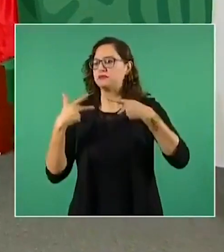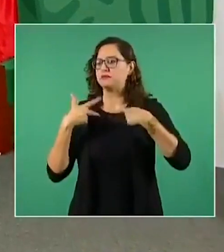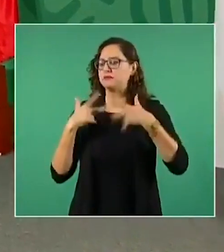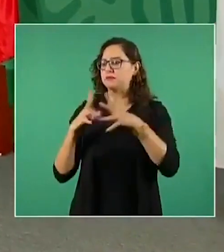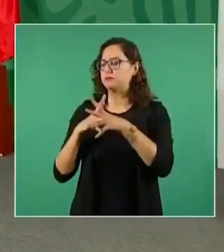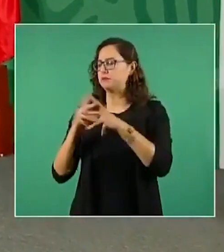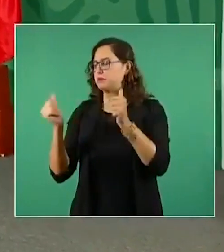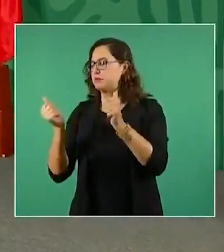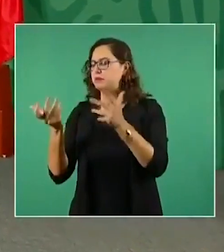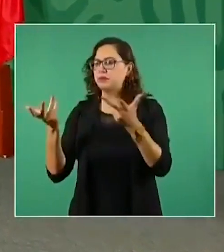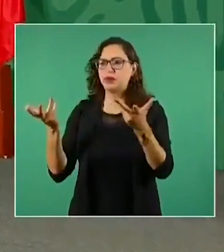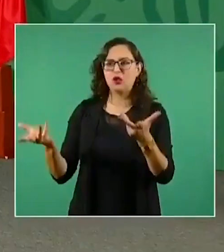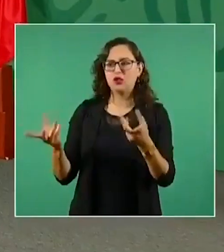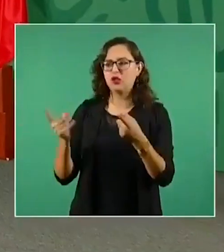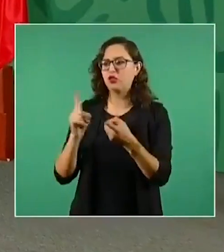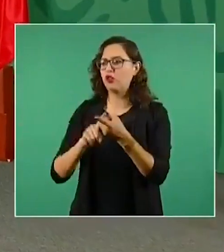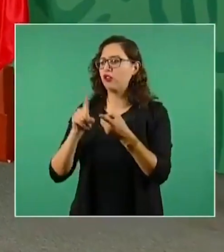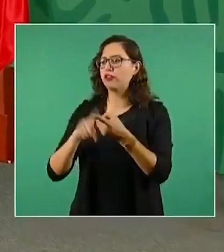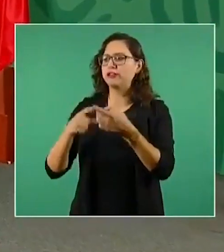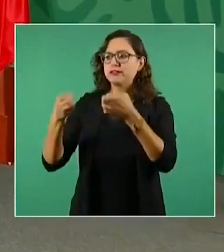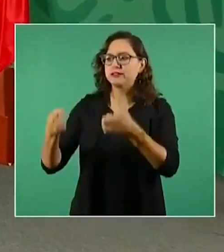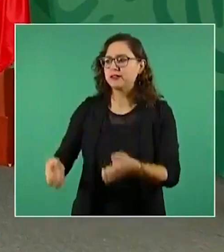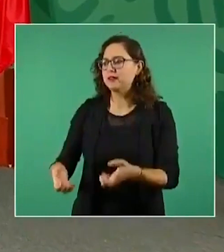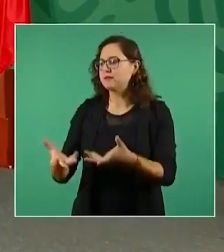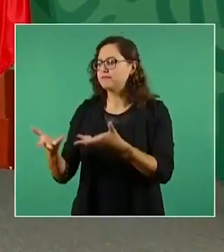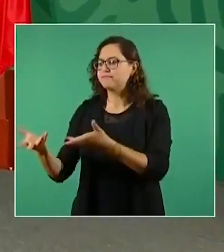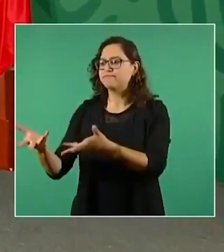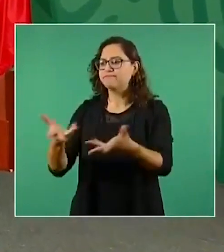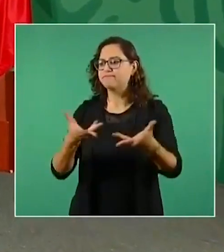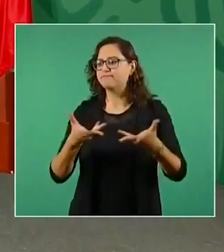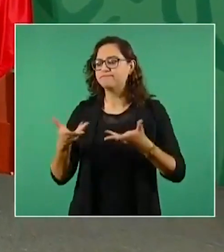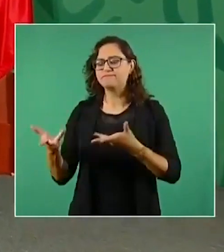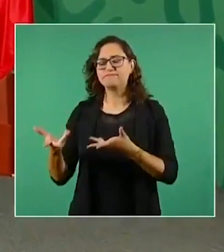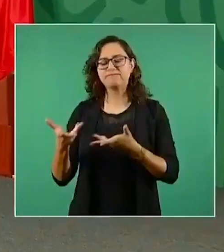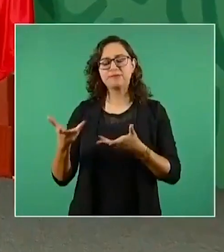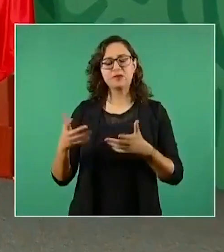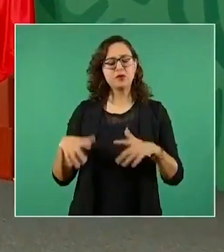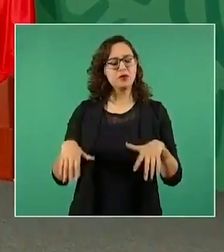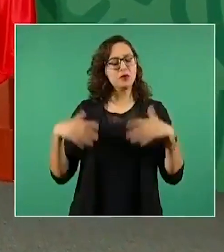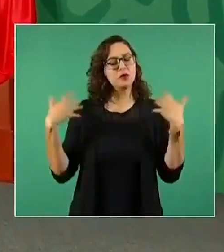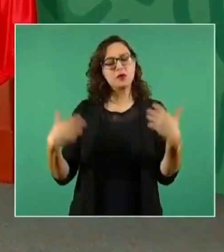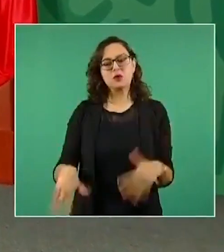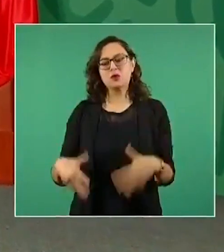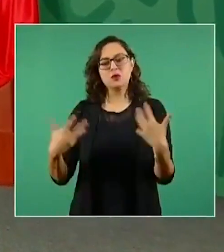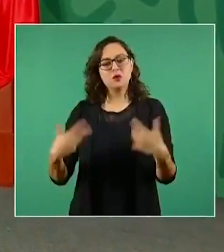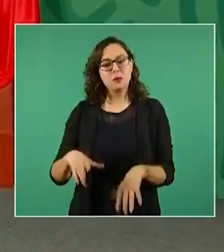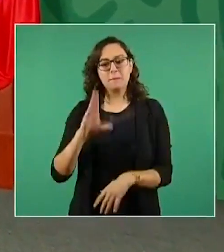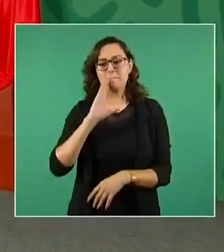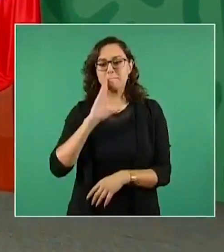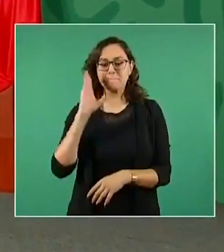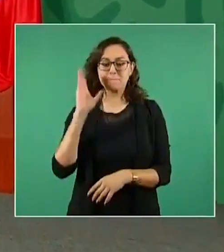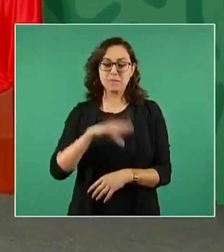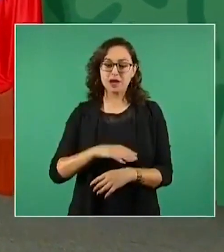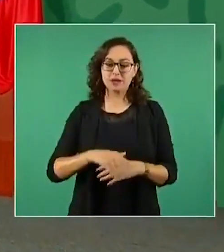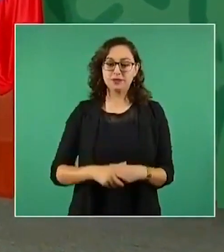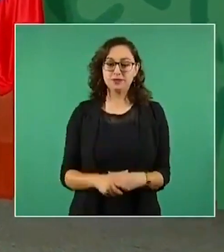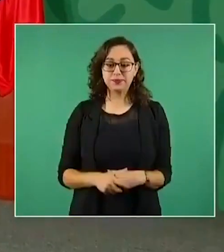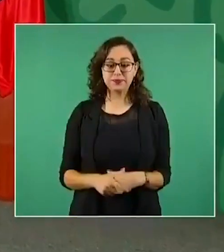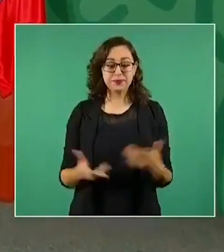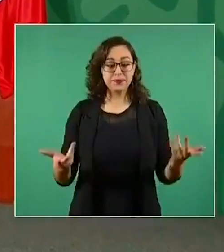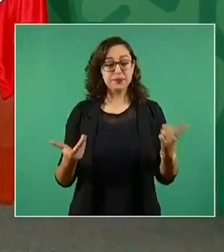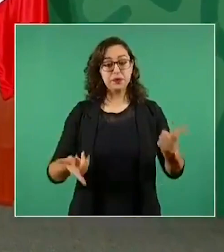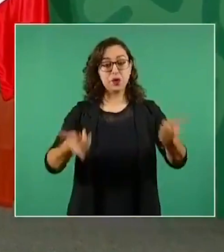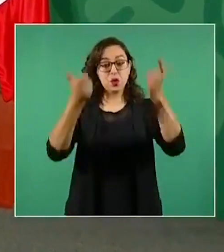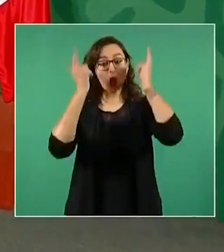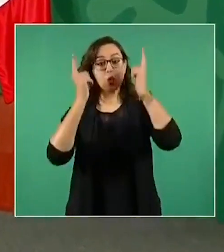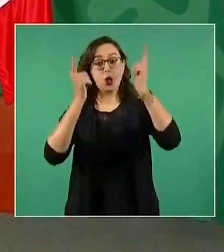que se recuperen los heridos y que aparezcan los que se están